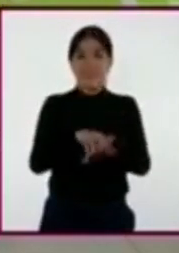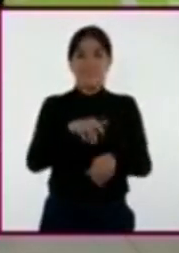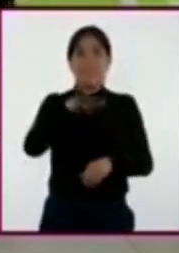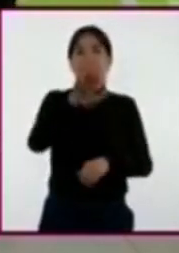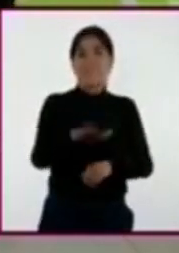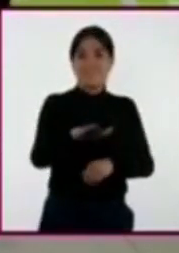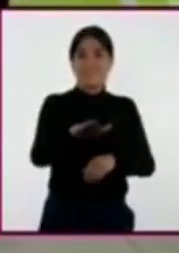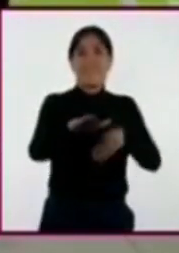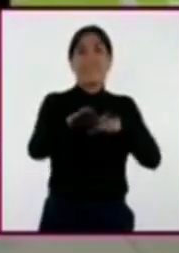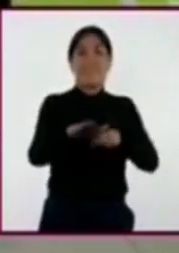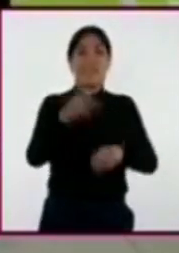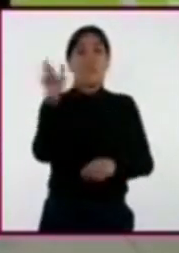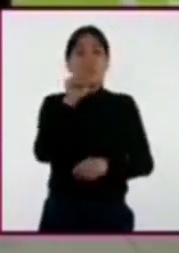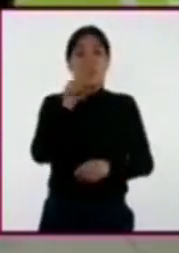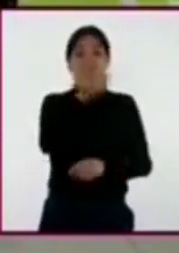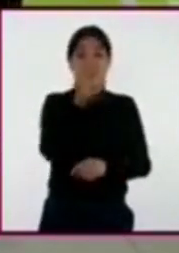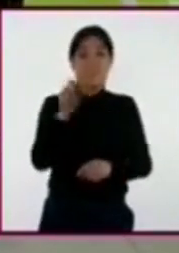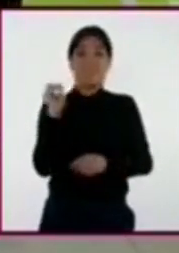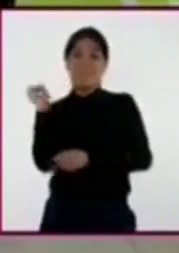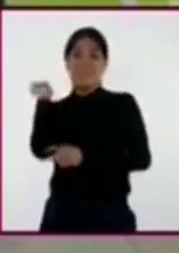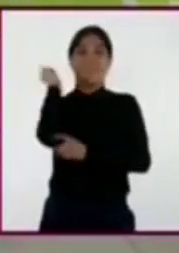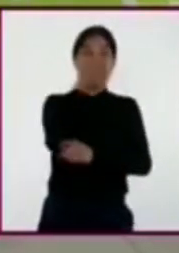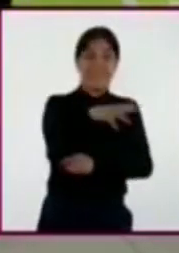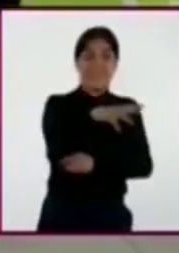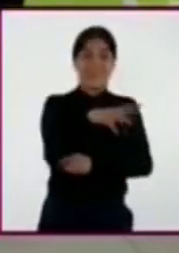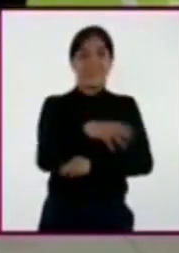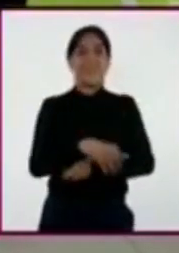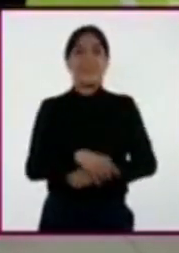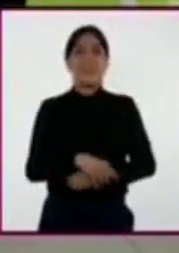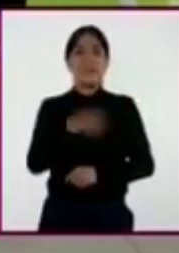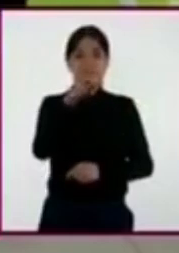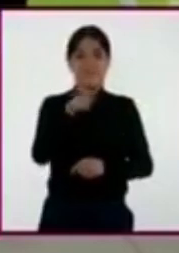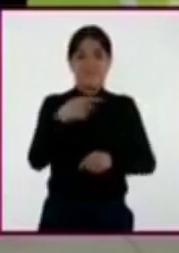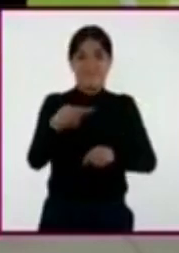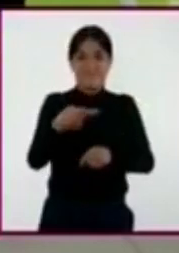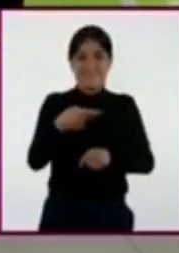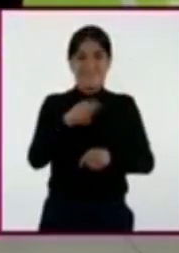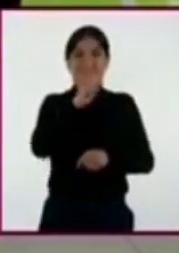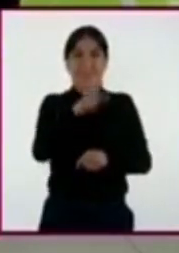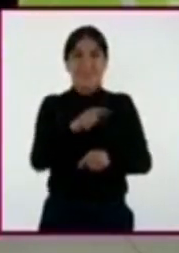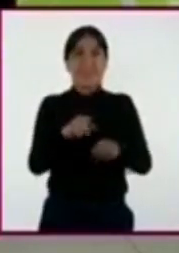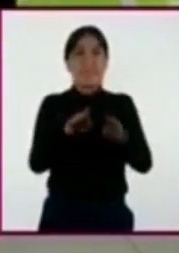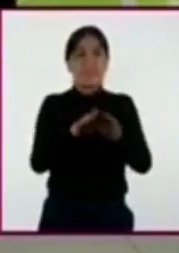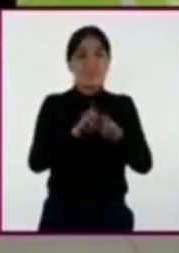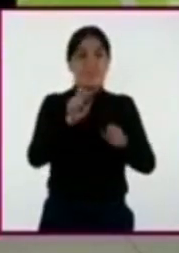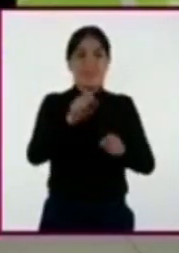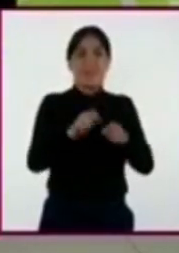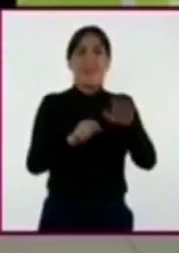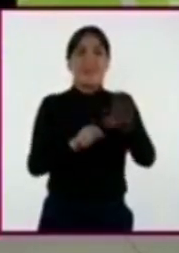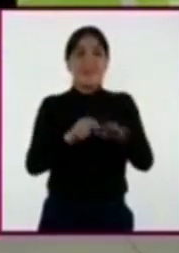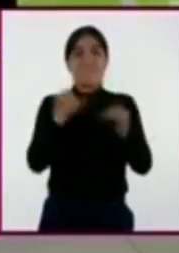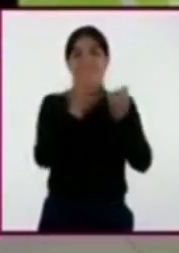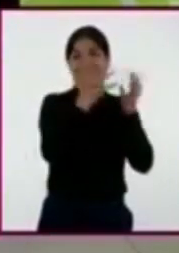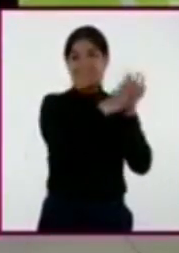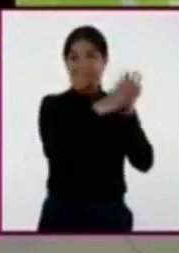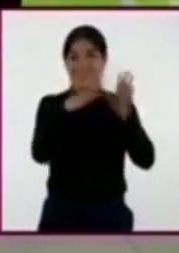adelante, pero cuando realizas el lanzamiento, tu pierna del mismo lado pasa adelante